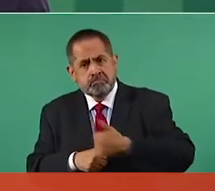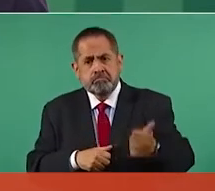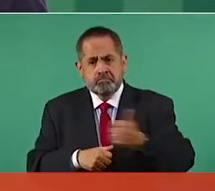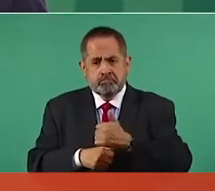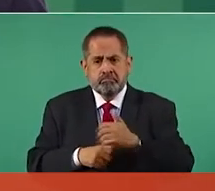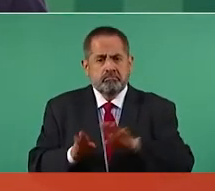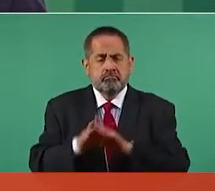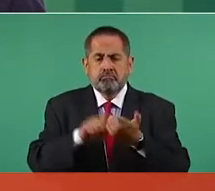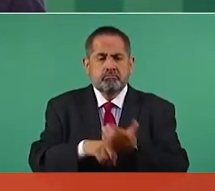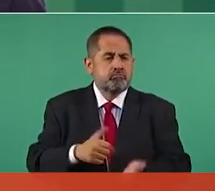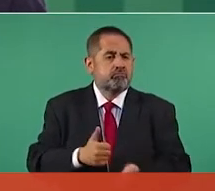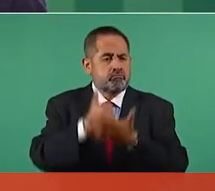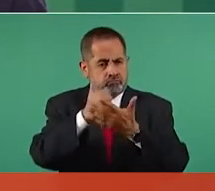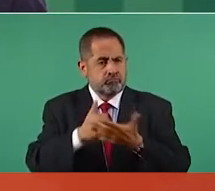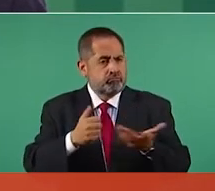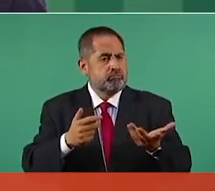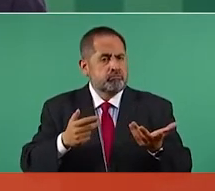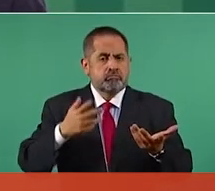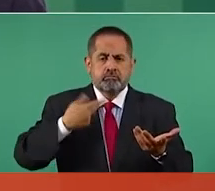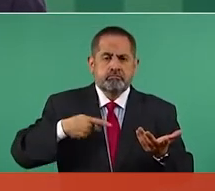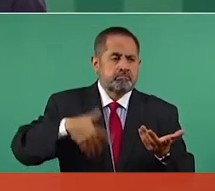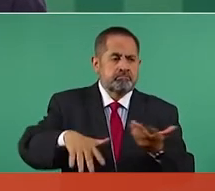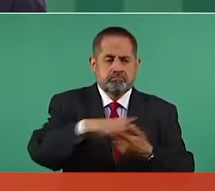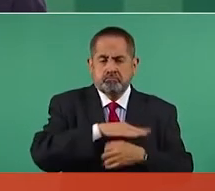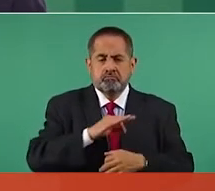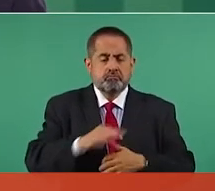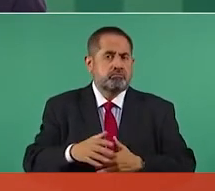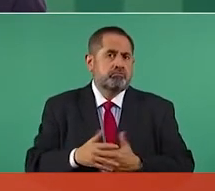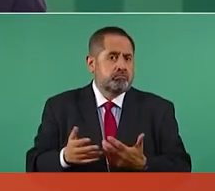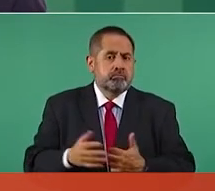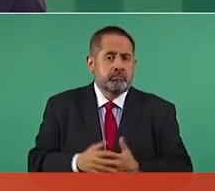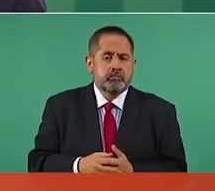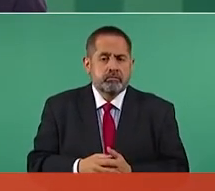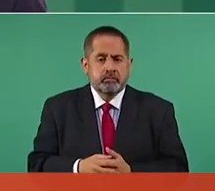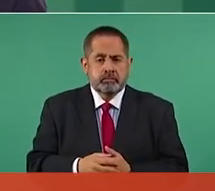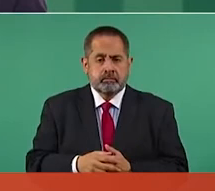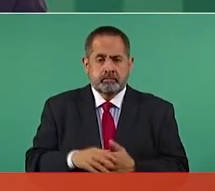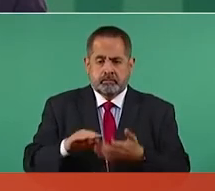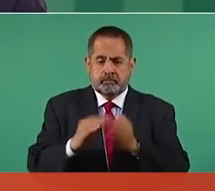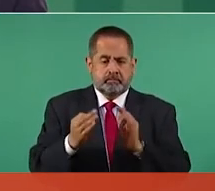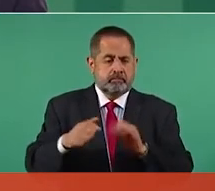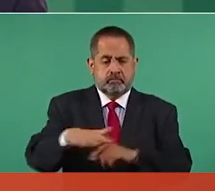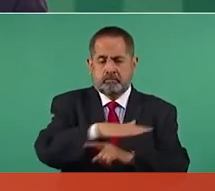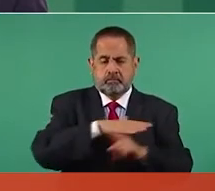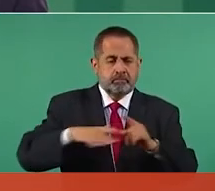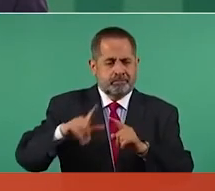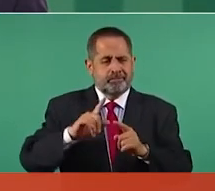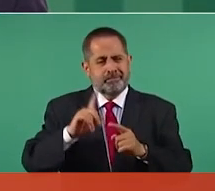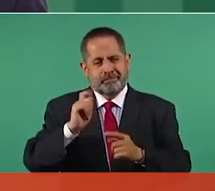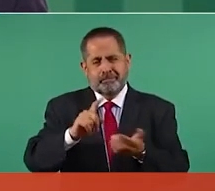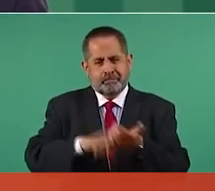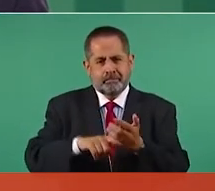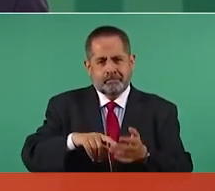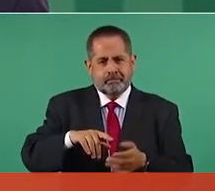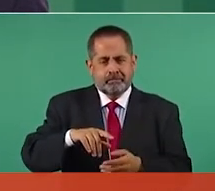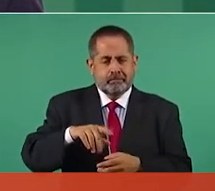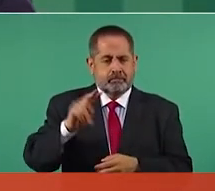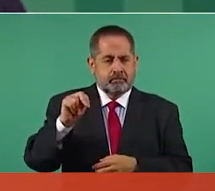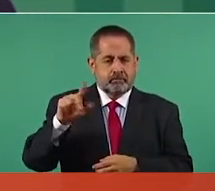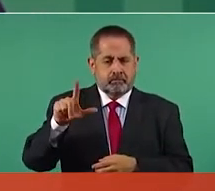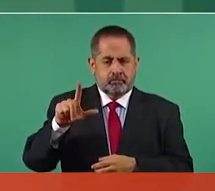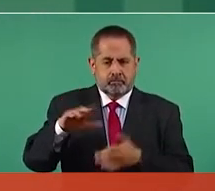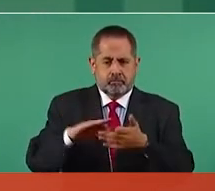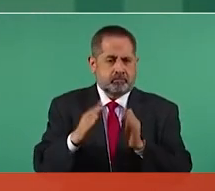y ayudar en la movilidad en la zona metropolitana de Nuevo